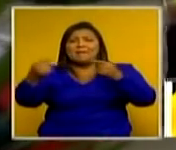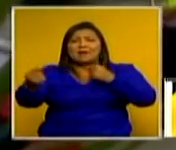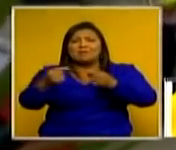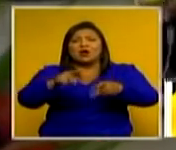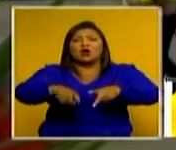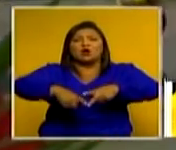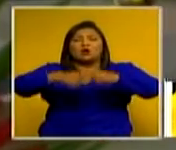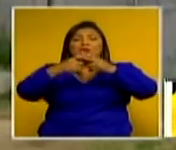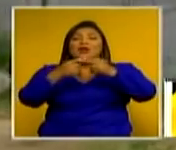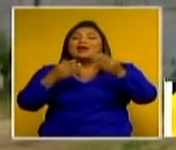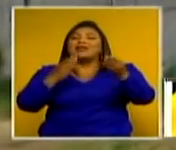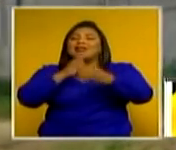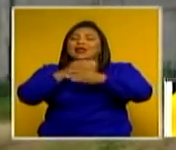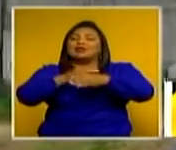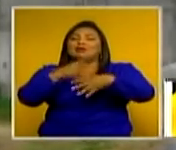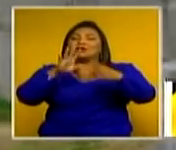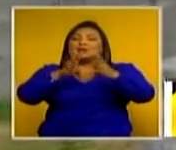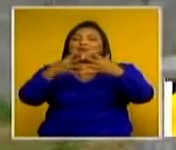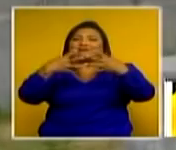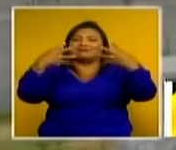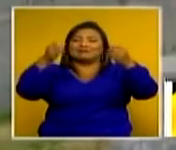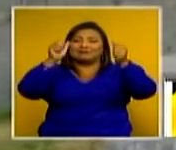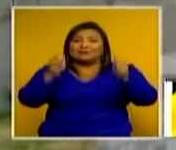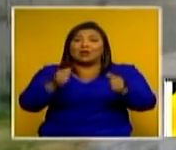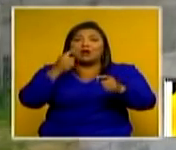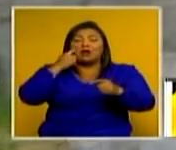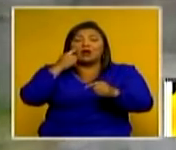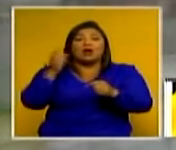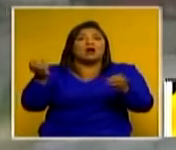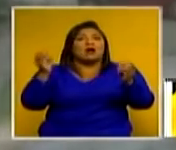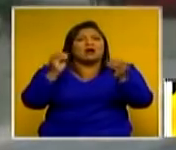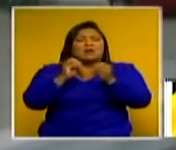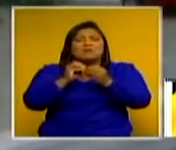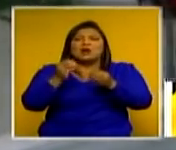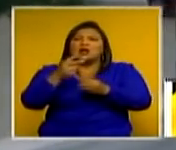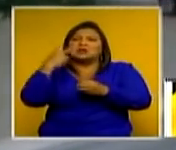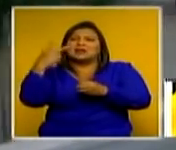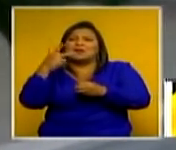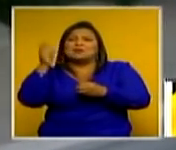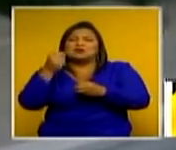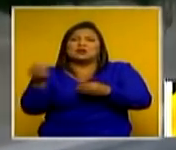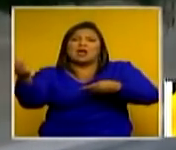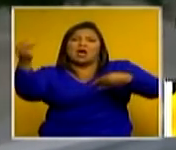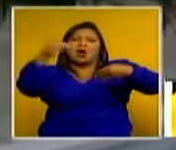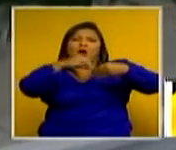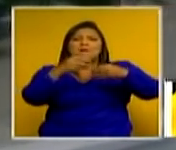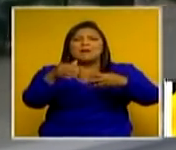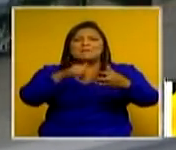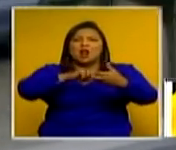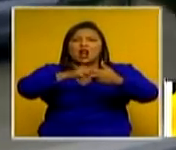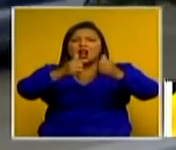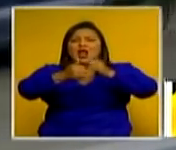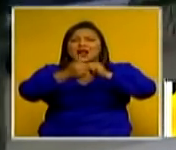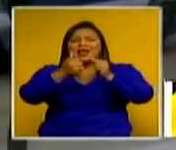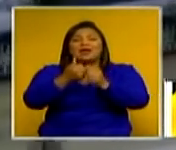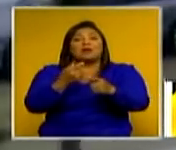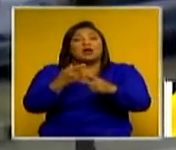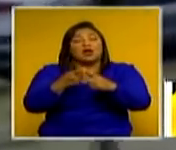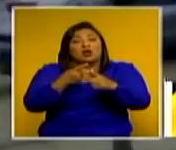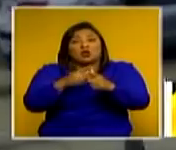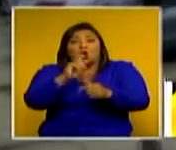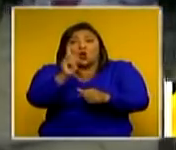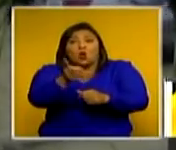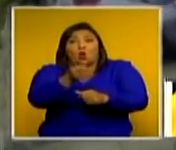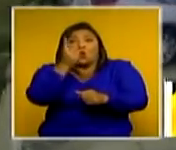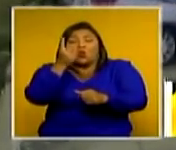dentro de una celda entre dos reos de allí que se sumaron a la riña unos 13 internos más durante la gresca uno de ellos